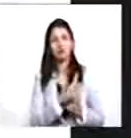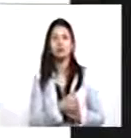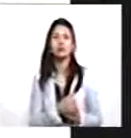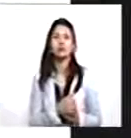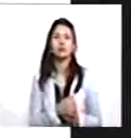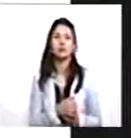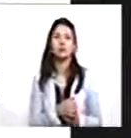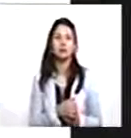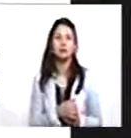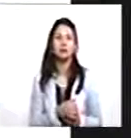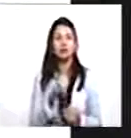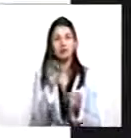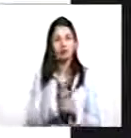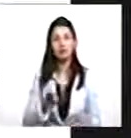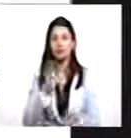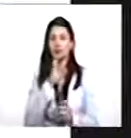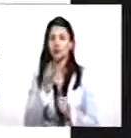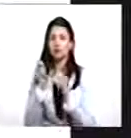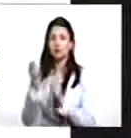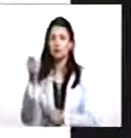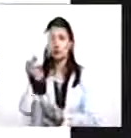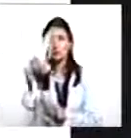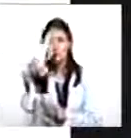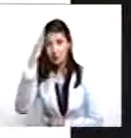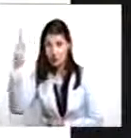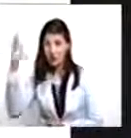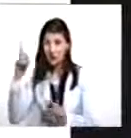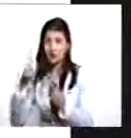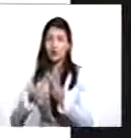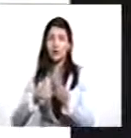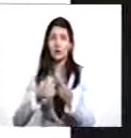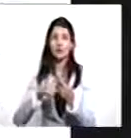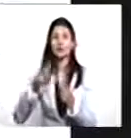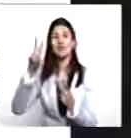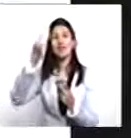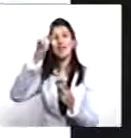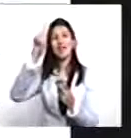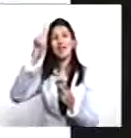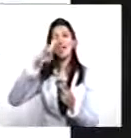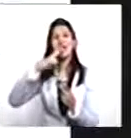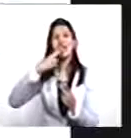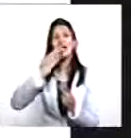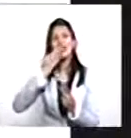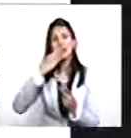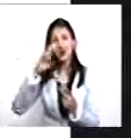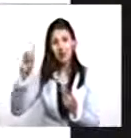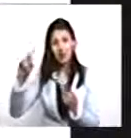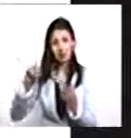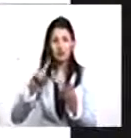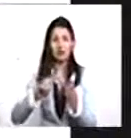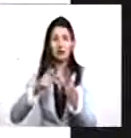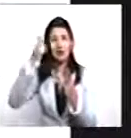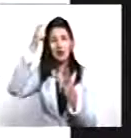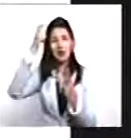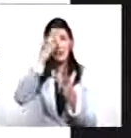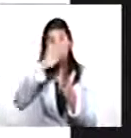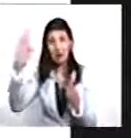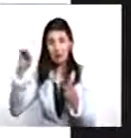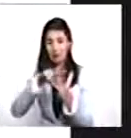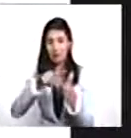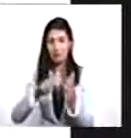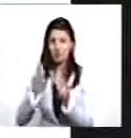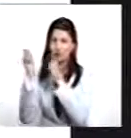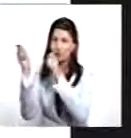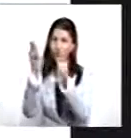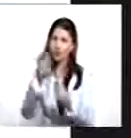directo a las alcaldías de Barranquilla, de Cartagena, de Riohacha y de Montería. Pero esto se debería poder hacer así, y vemos